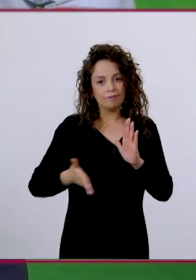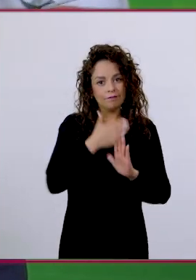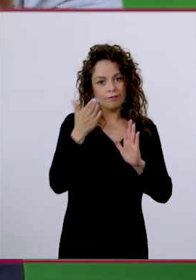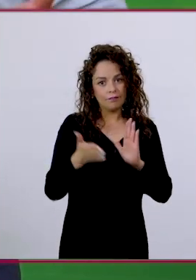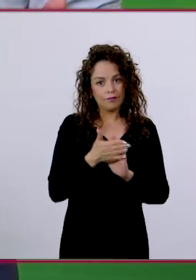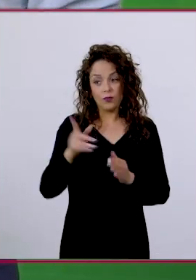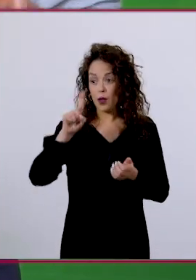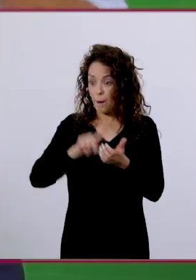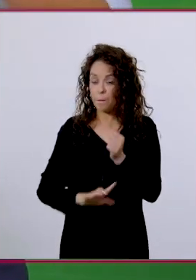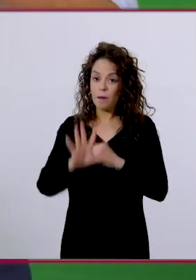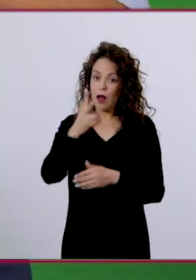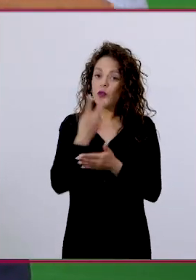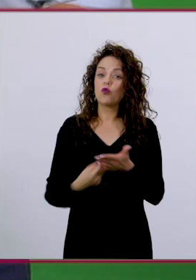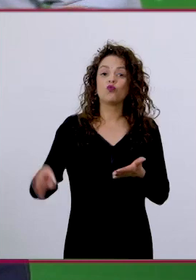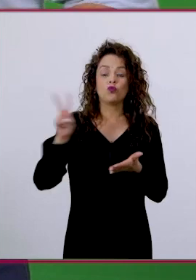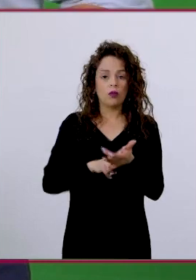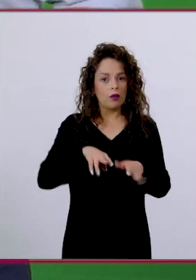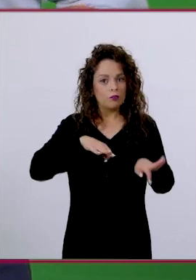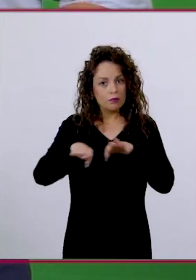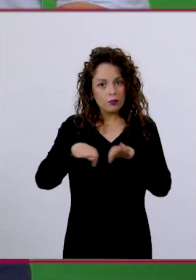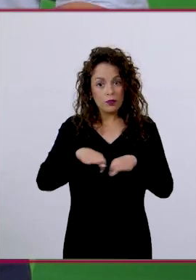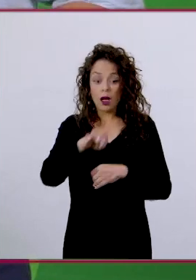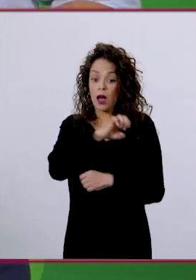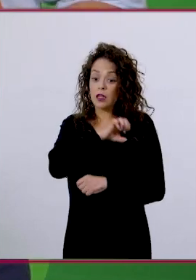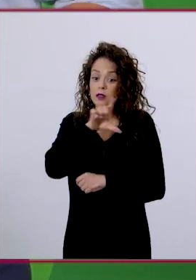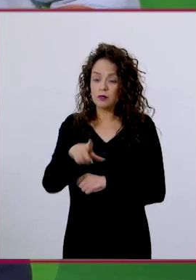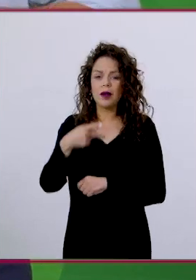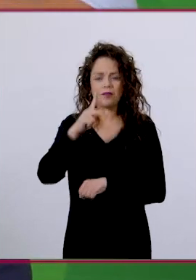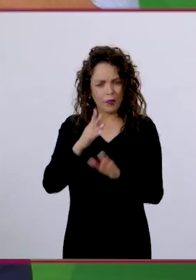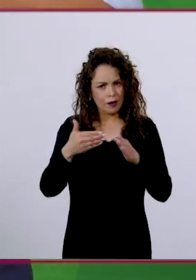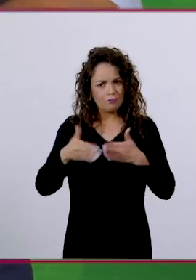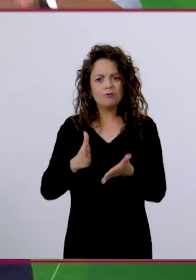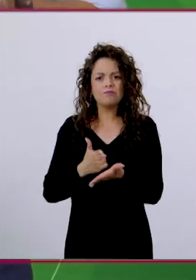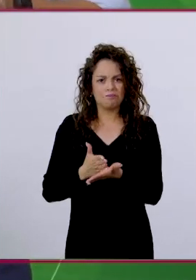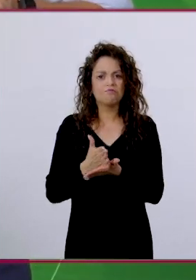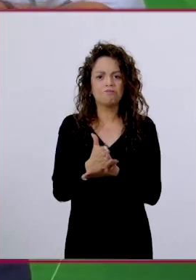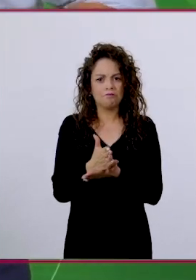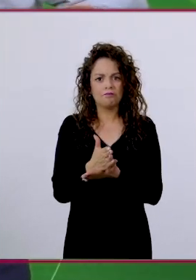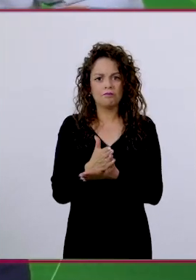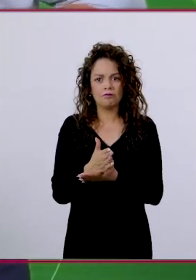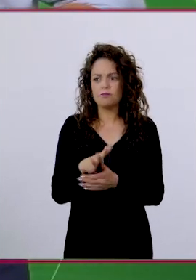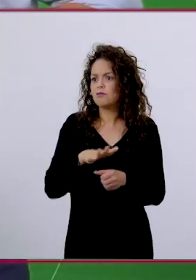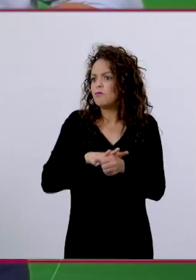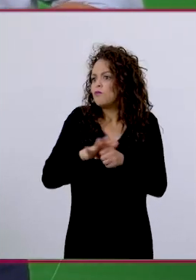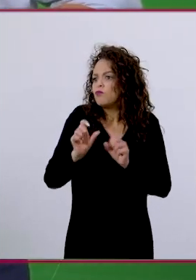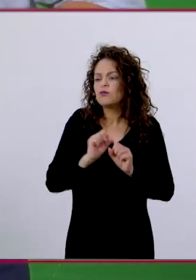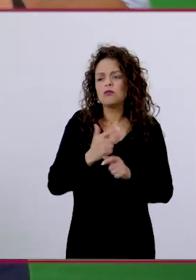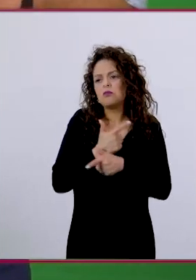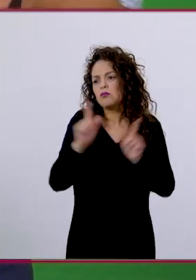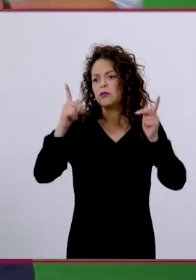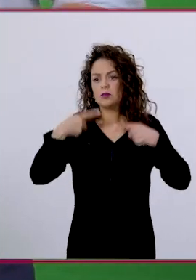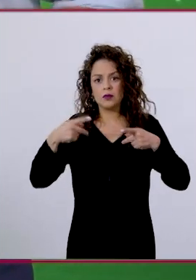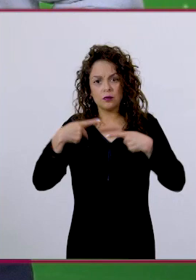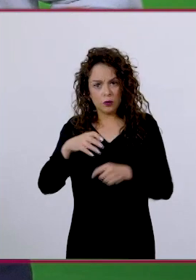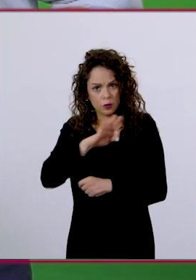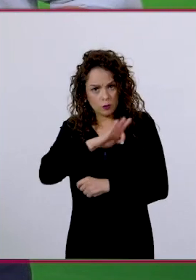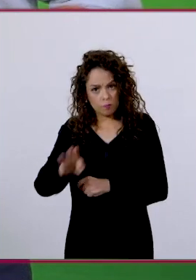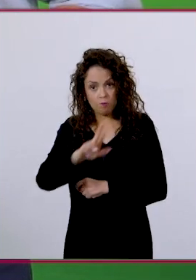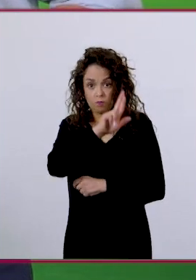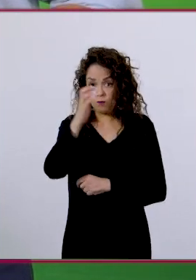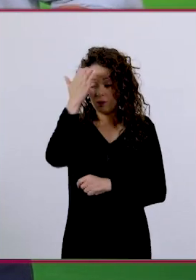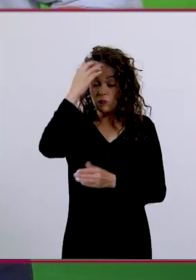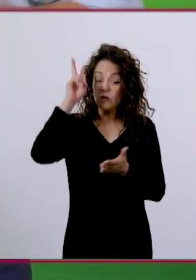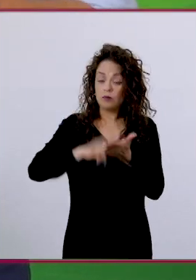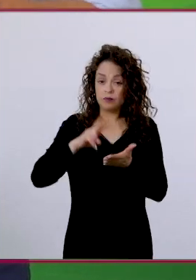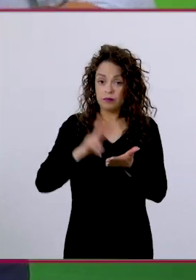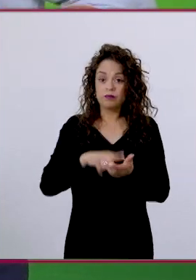doble, especializado y al mismo tiempo accesible. La misión es que cualquier persona involucrada en el proyecto comprenda y reconozca el valor de